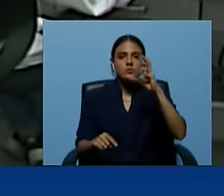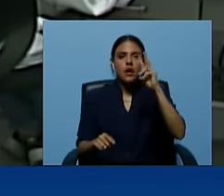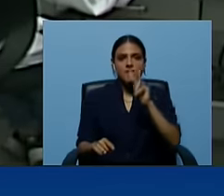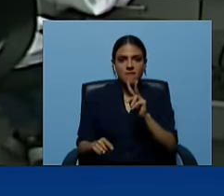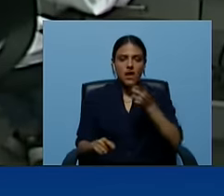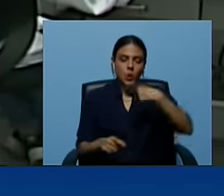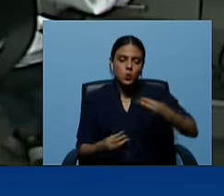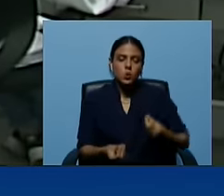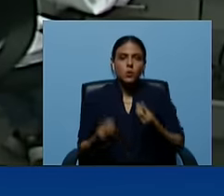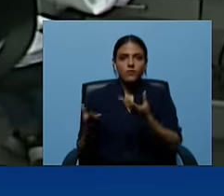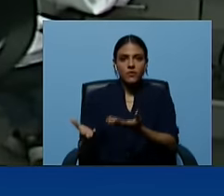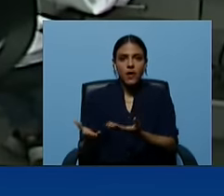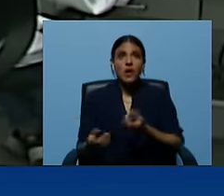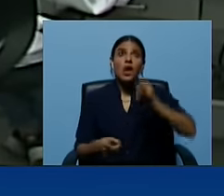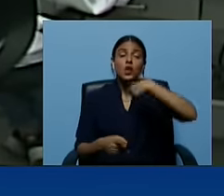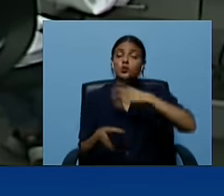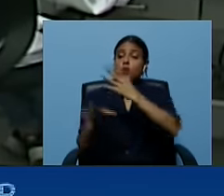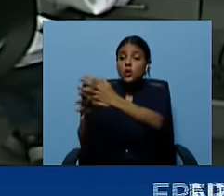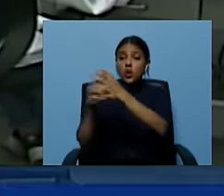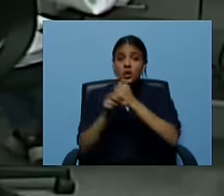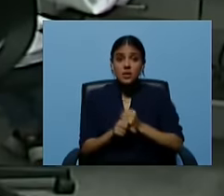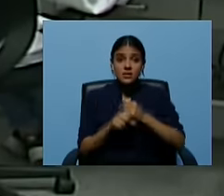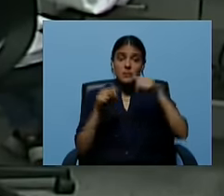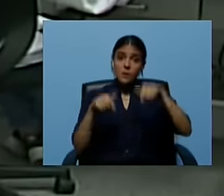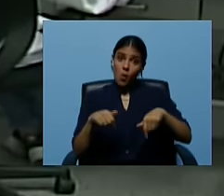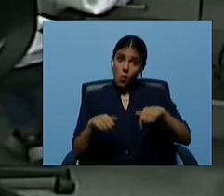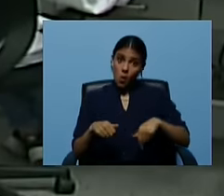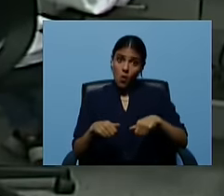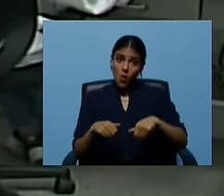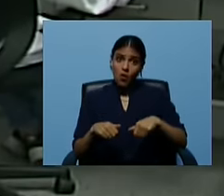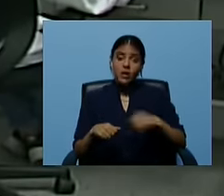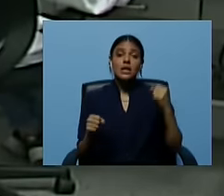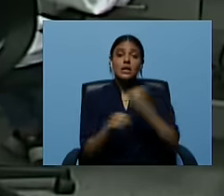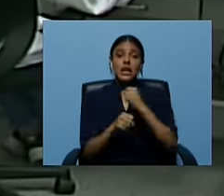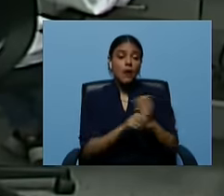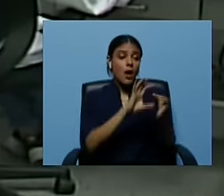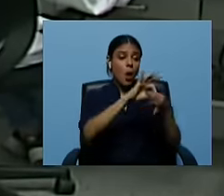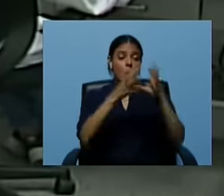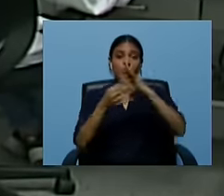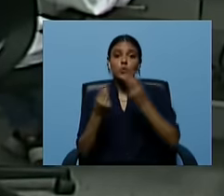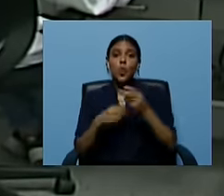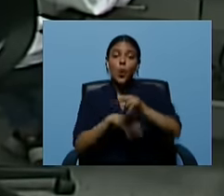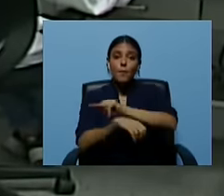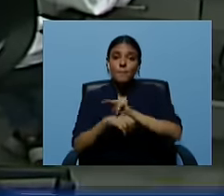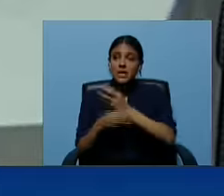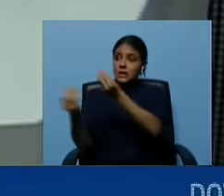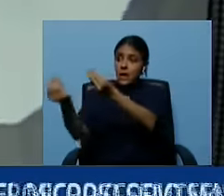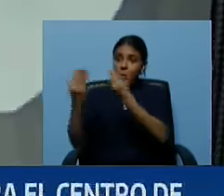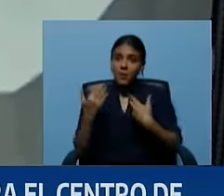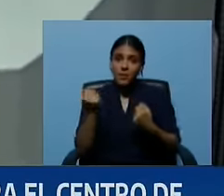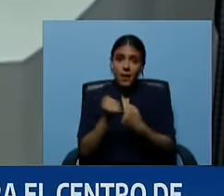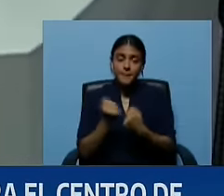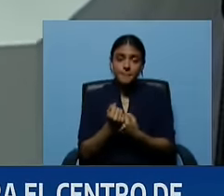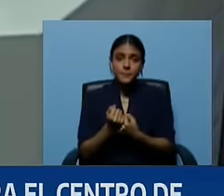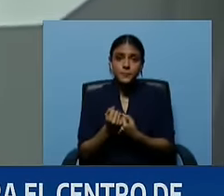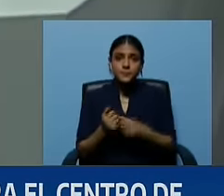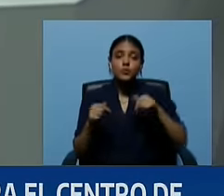de Ciencias. Estamos recibiendo hoy, con el trabajo conjunto con el Ministerio, estamos recibiendo,